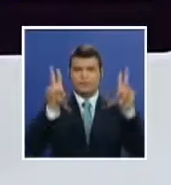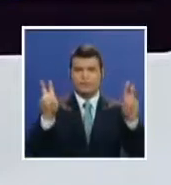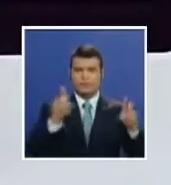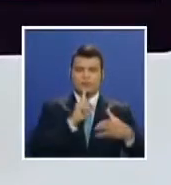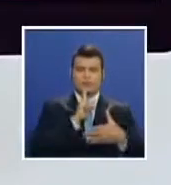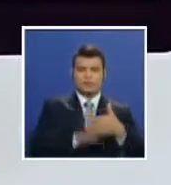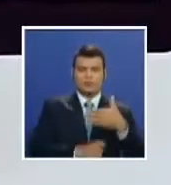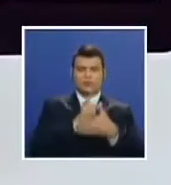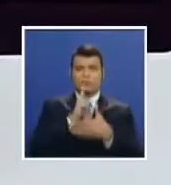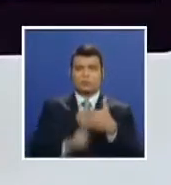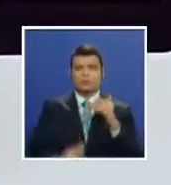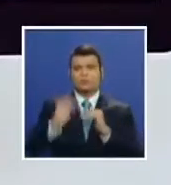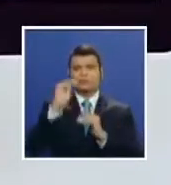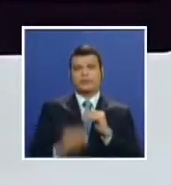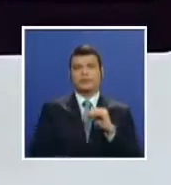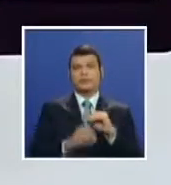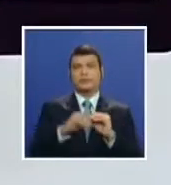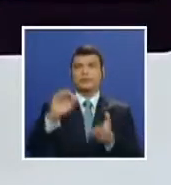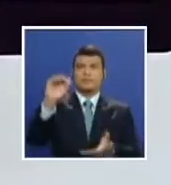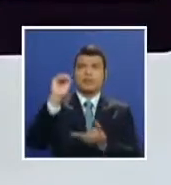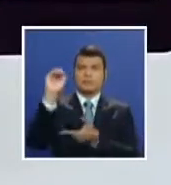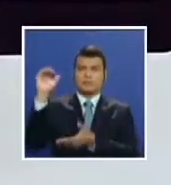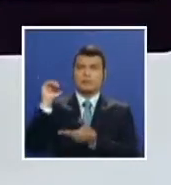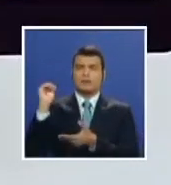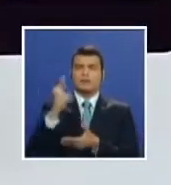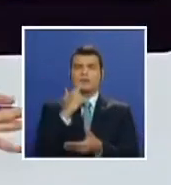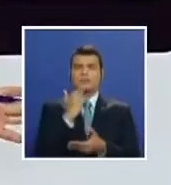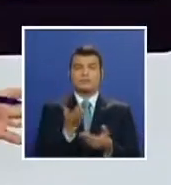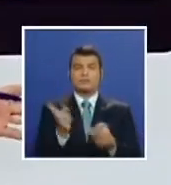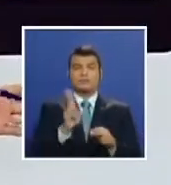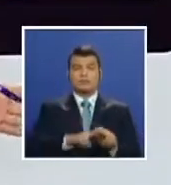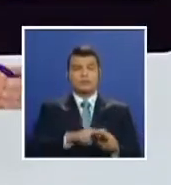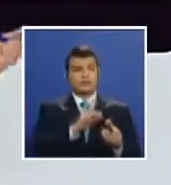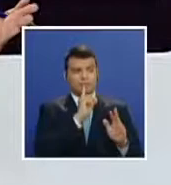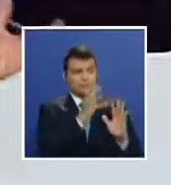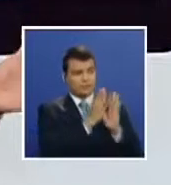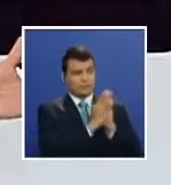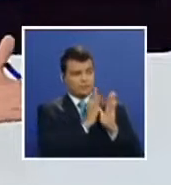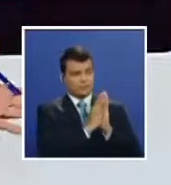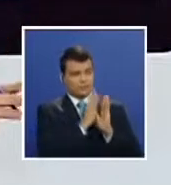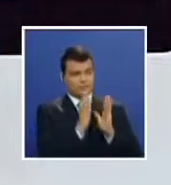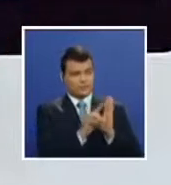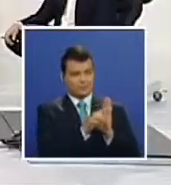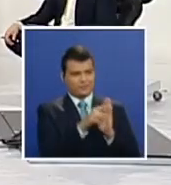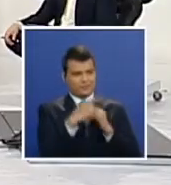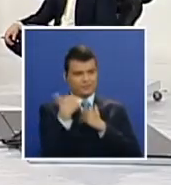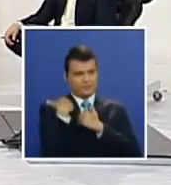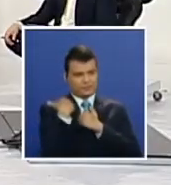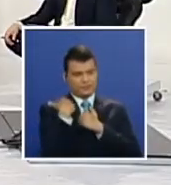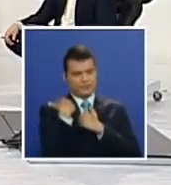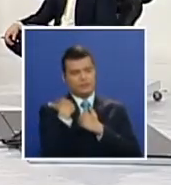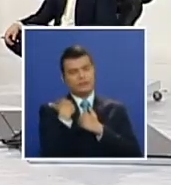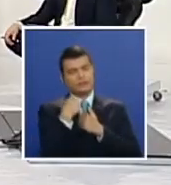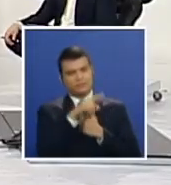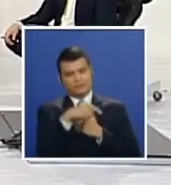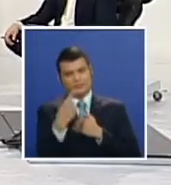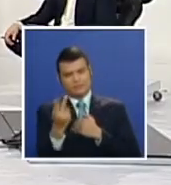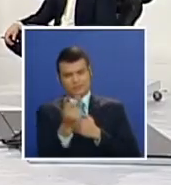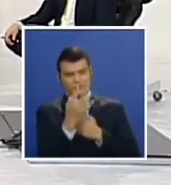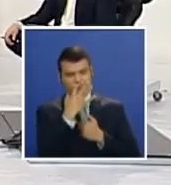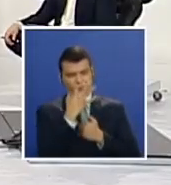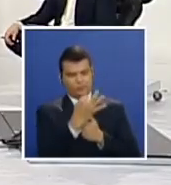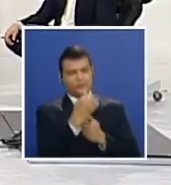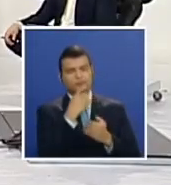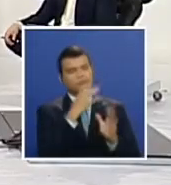incremento de importaciones de azúcar tengo informes doctor alfredo y doctor jairo frente a la situación de los